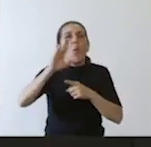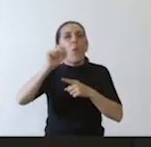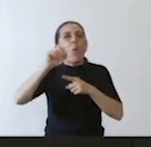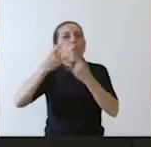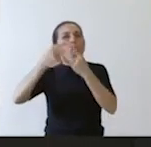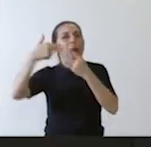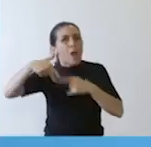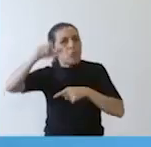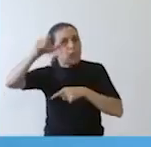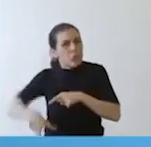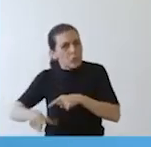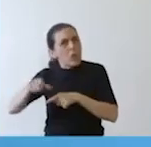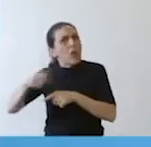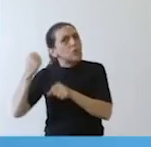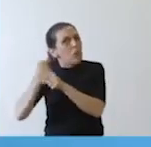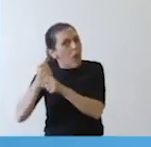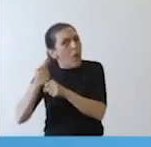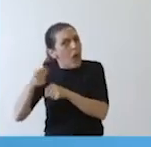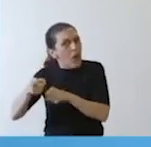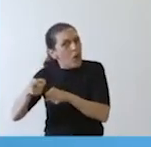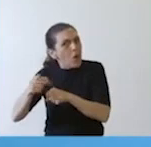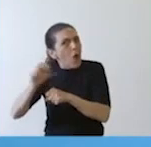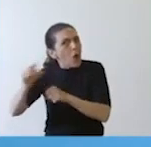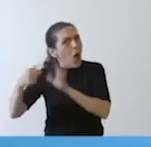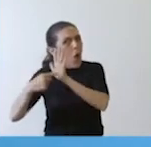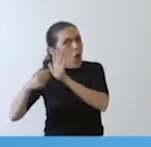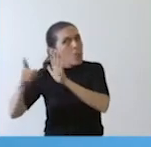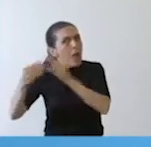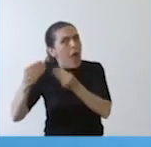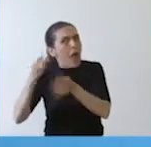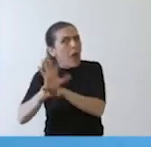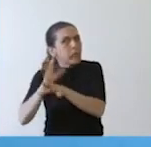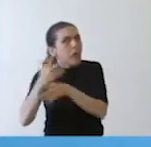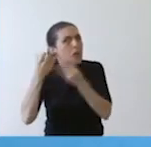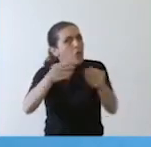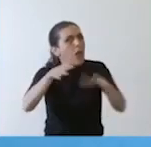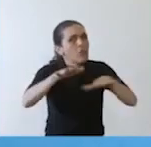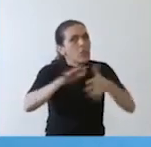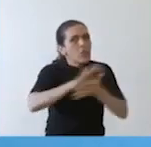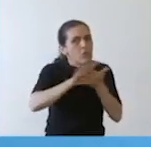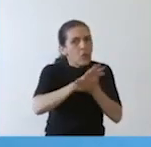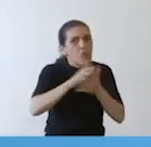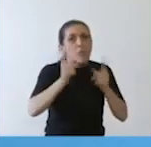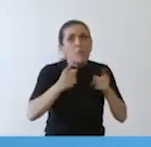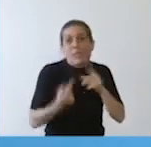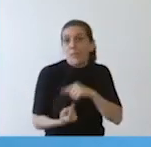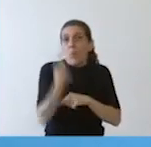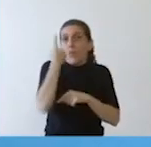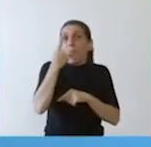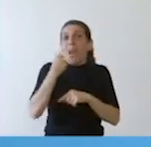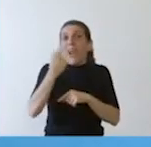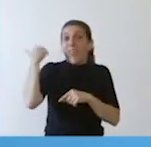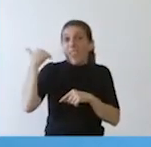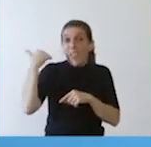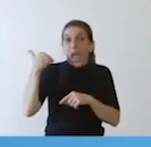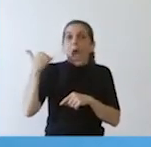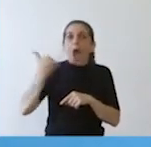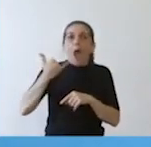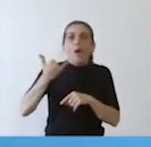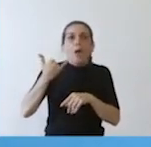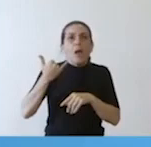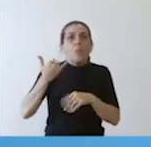su rol y el desafío de dar respuesta a esta situación, que desde el primer día estuvo en capacidad de poder